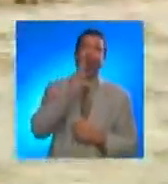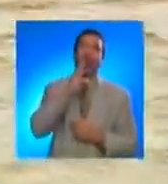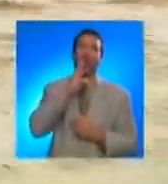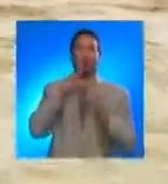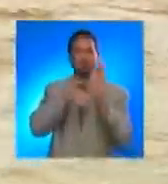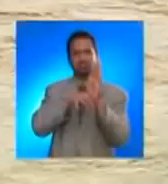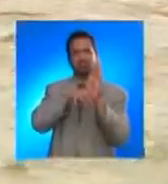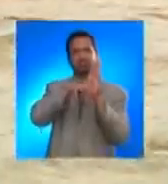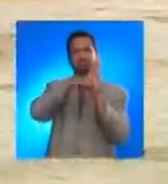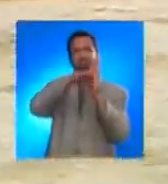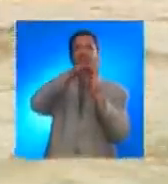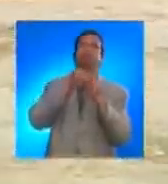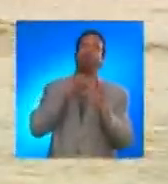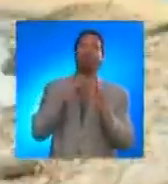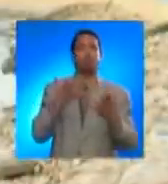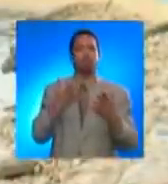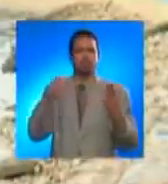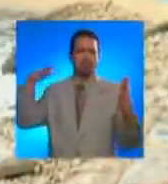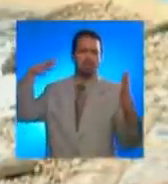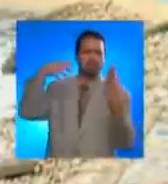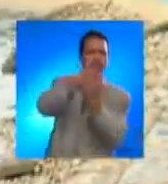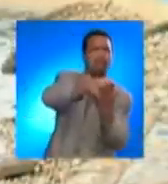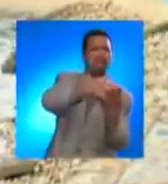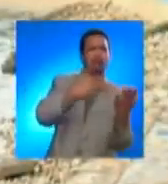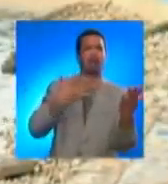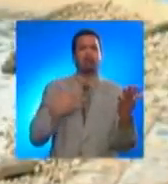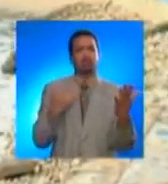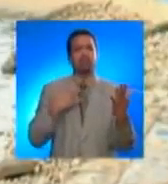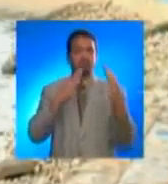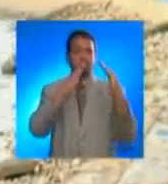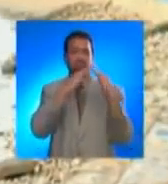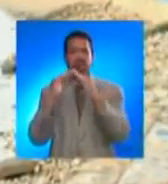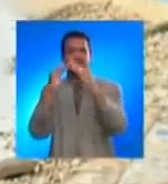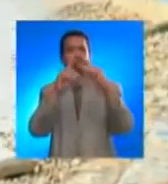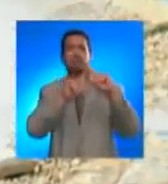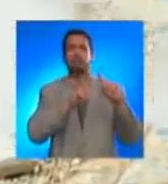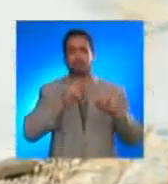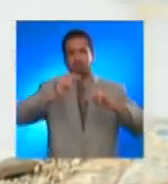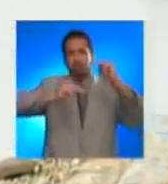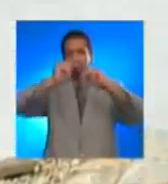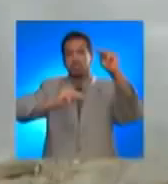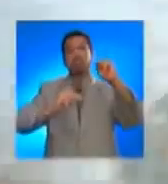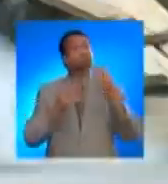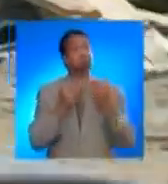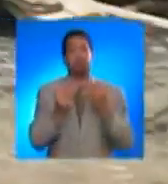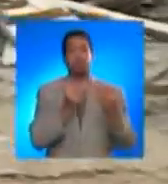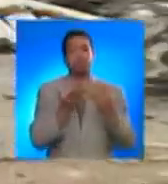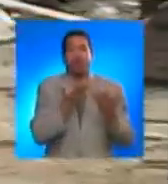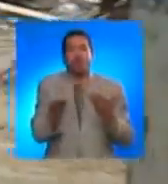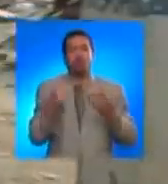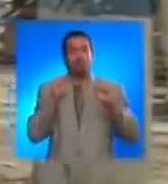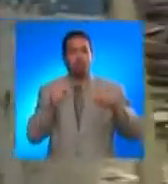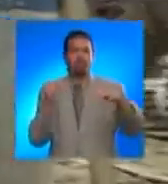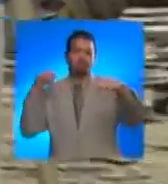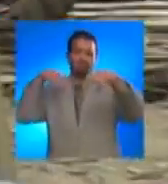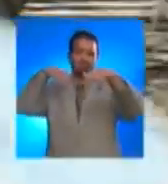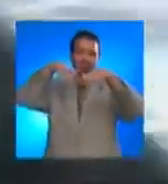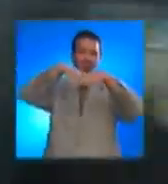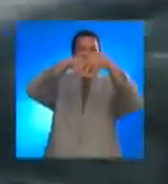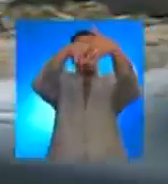pared vertical de agua turbulenta, llena de espuma. Esto ocurre comúnmente en donde el tsunami trata de pasar por canales